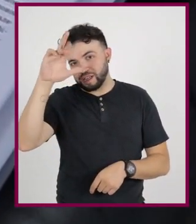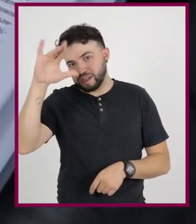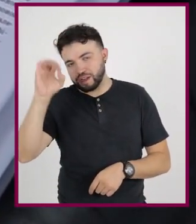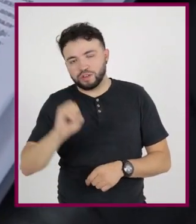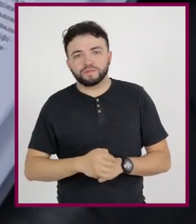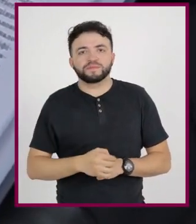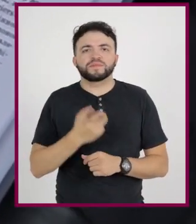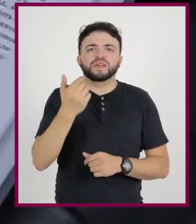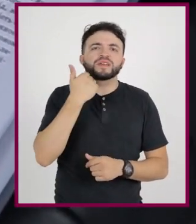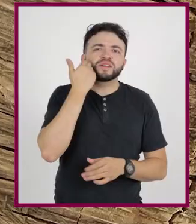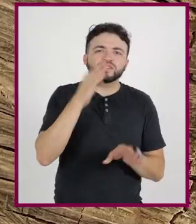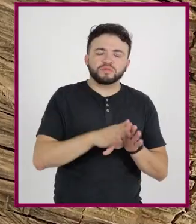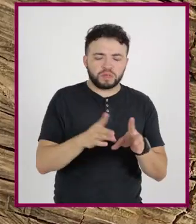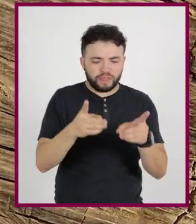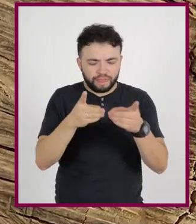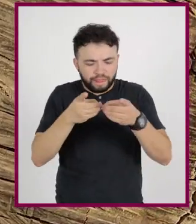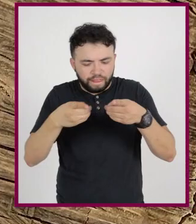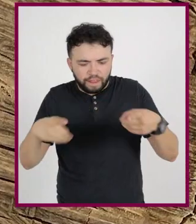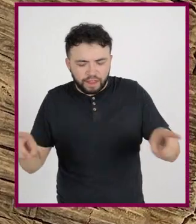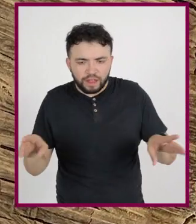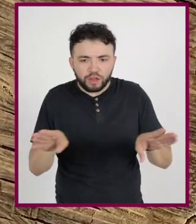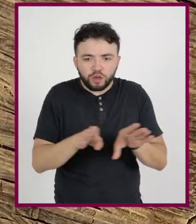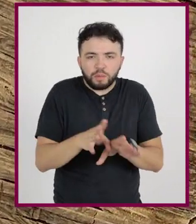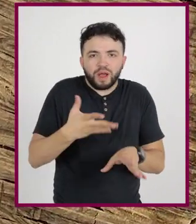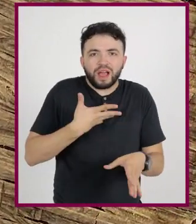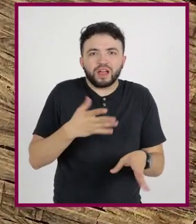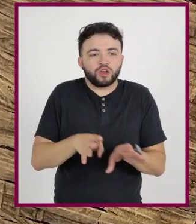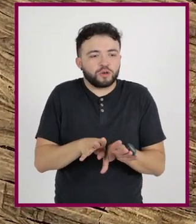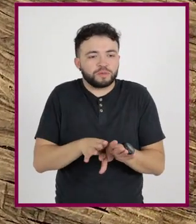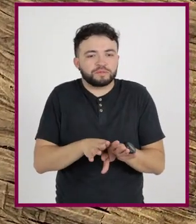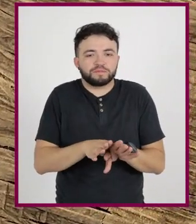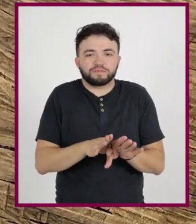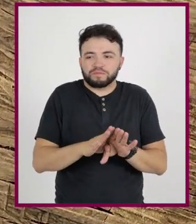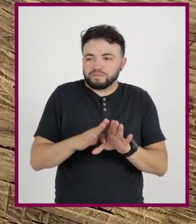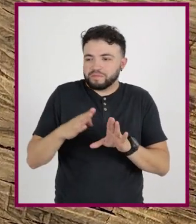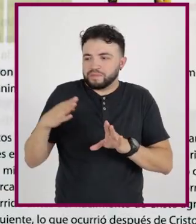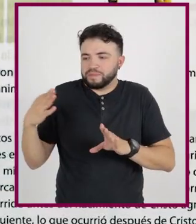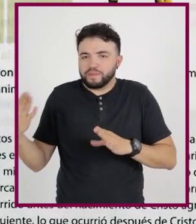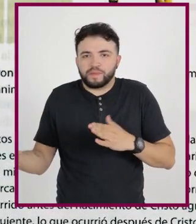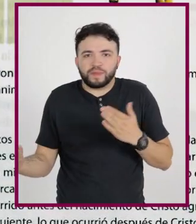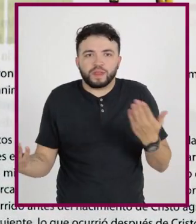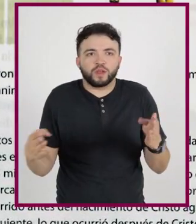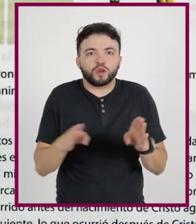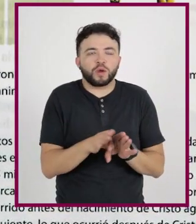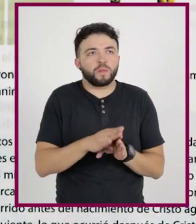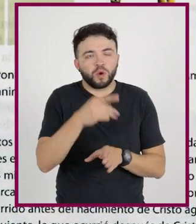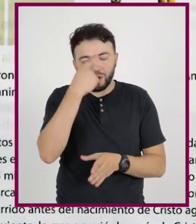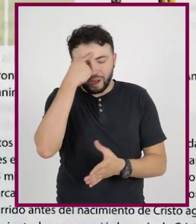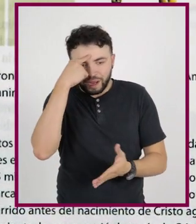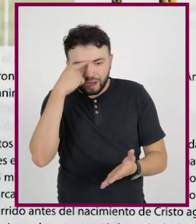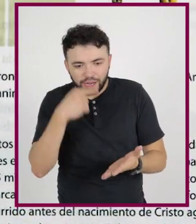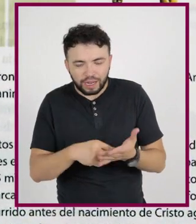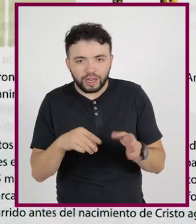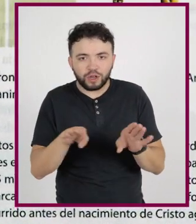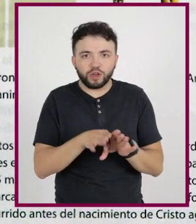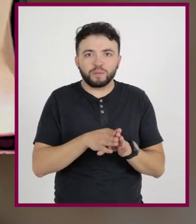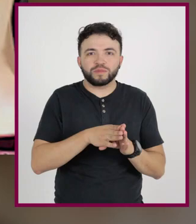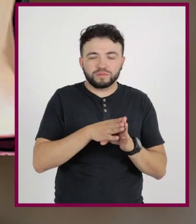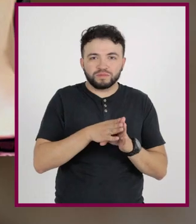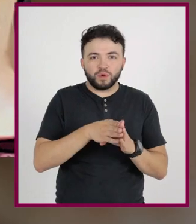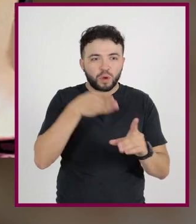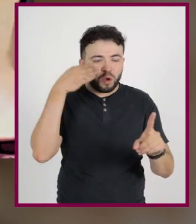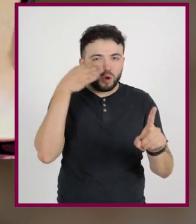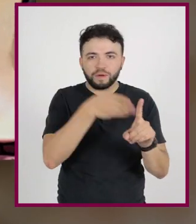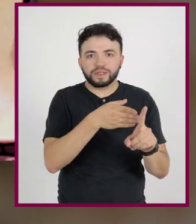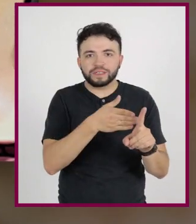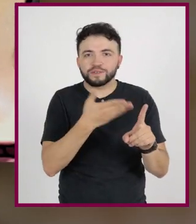manera subjetiva, lo que es contrario a los textos que dan peso a la realidad objetiva y racional, como los textos